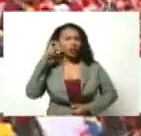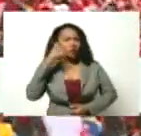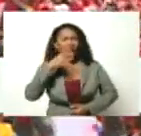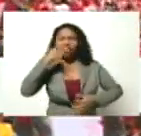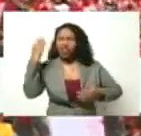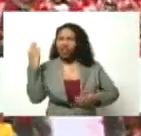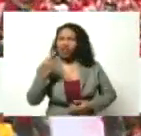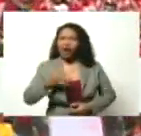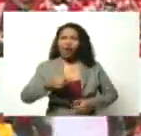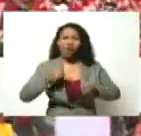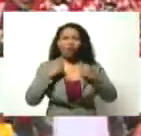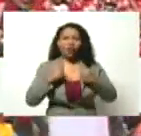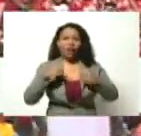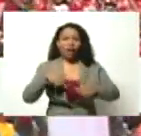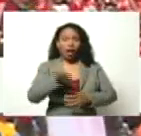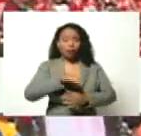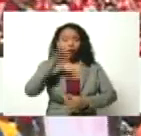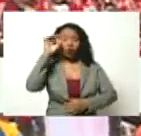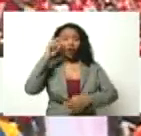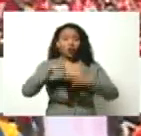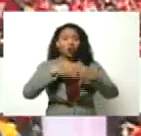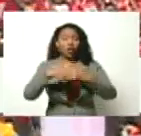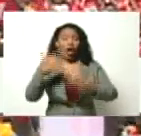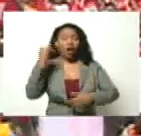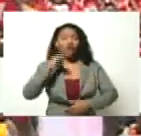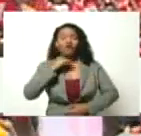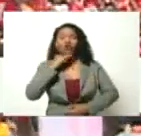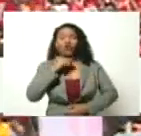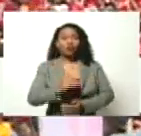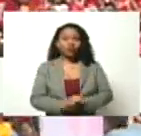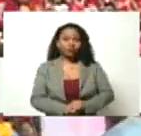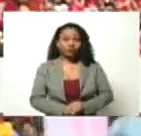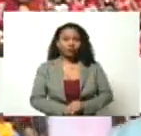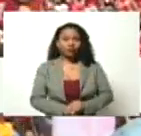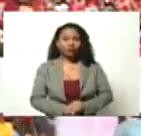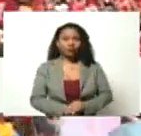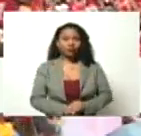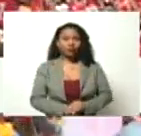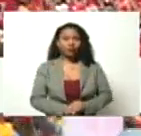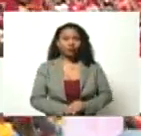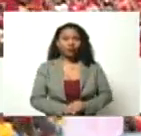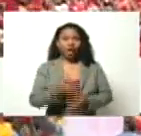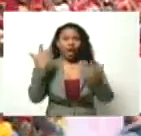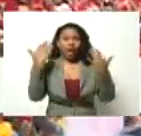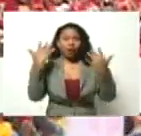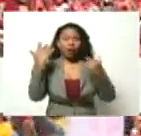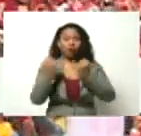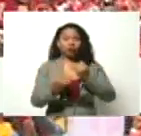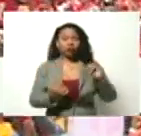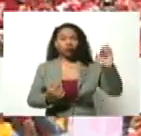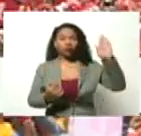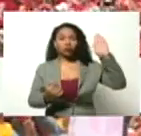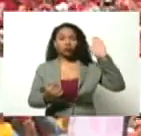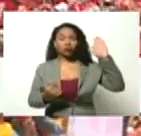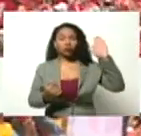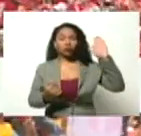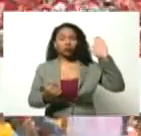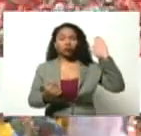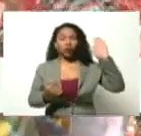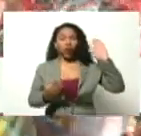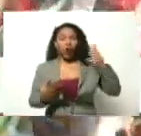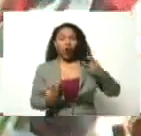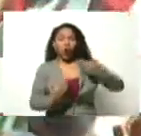aquí el espíritu revolucionario está millón levantemos la mano izquierda la que está al lado del